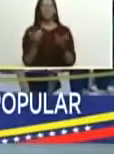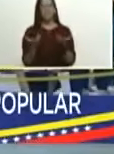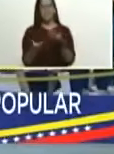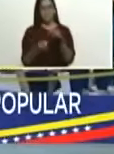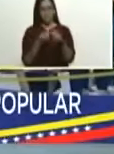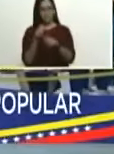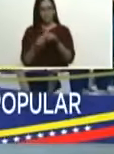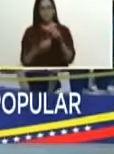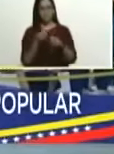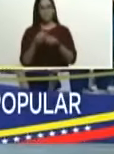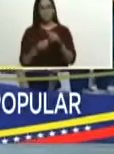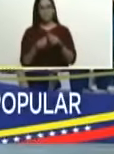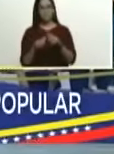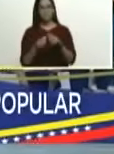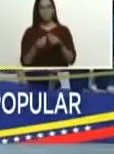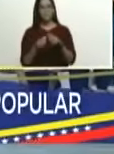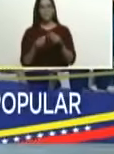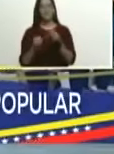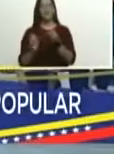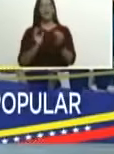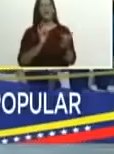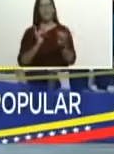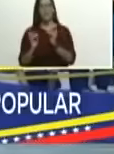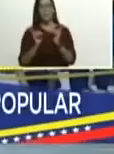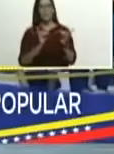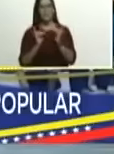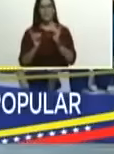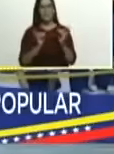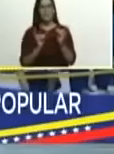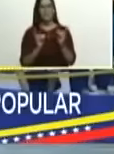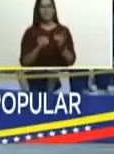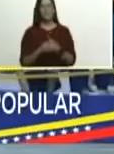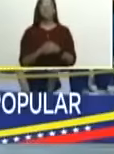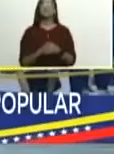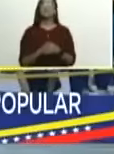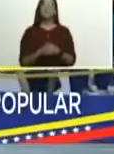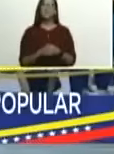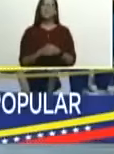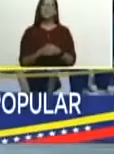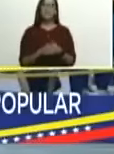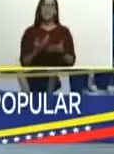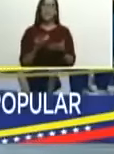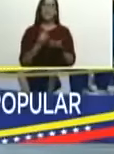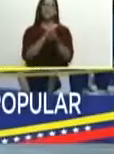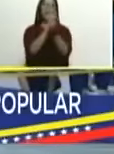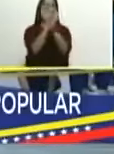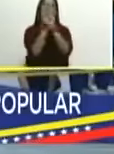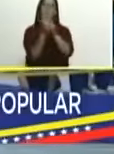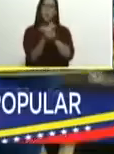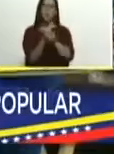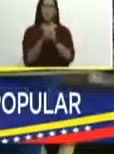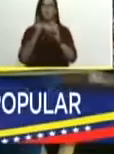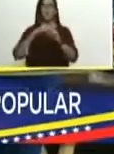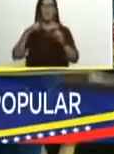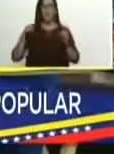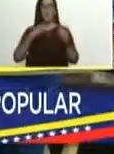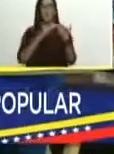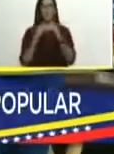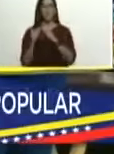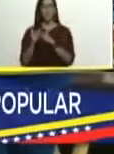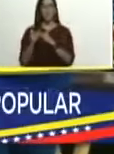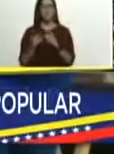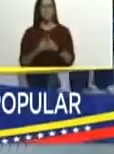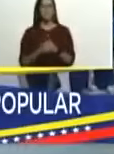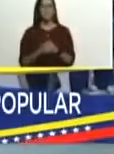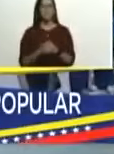eso va a depender de los bancos transformadores que tenemos en la comunidad. Fíjense,